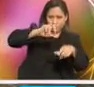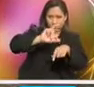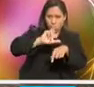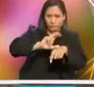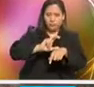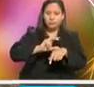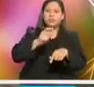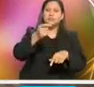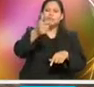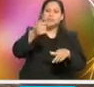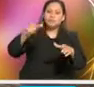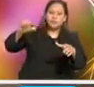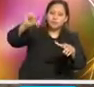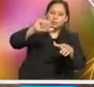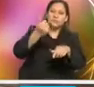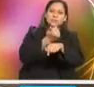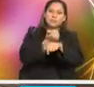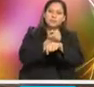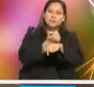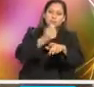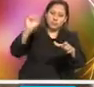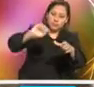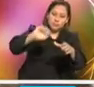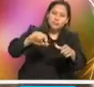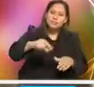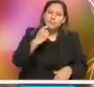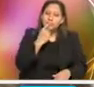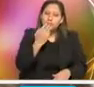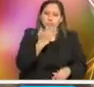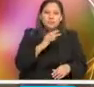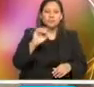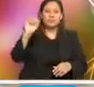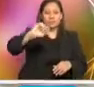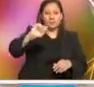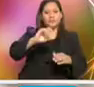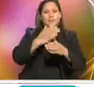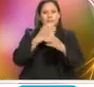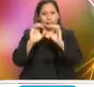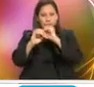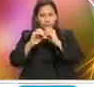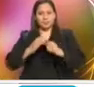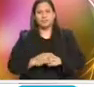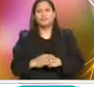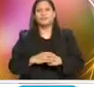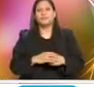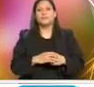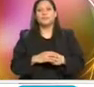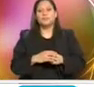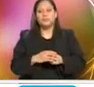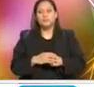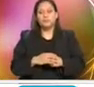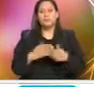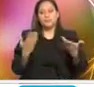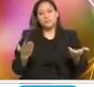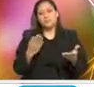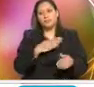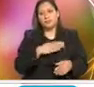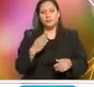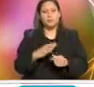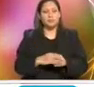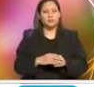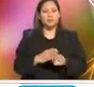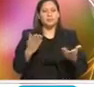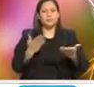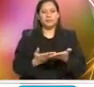una cucharadita de mostaza, que le da mucho sabor. Vamos a ponerle un poco de sal y de pimienta, ¿sí? Y, pues bueno, vamos